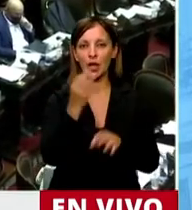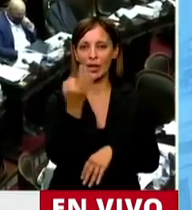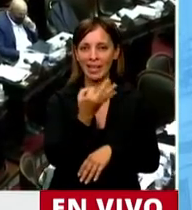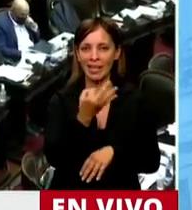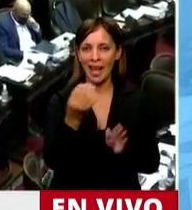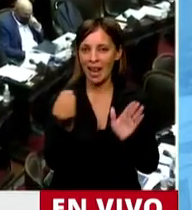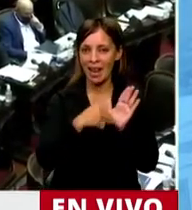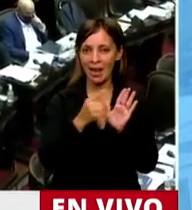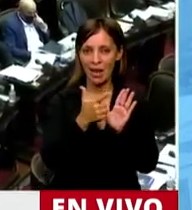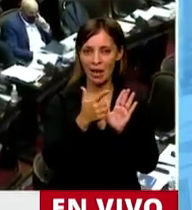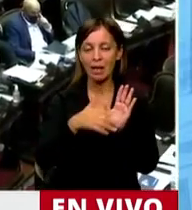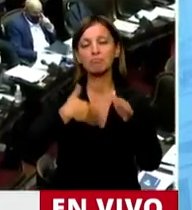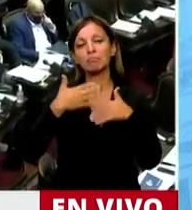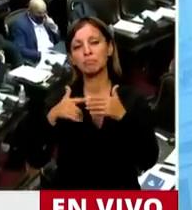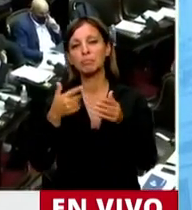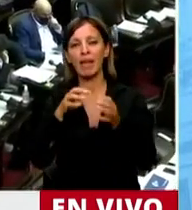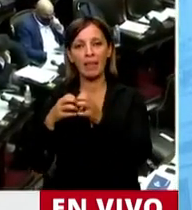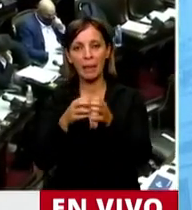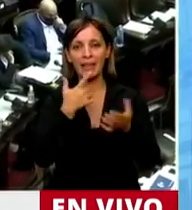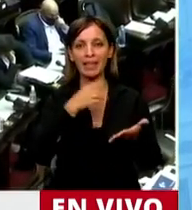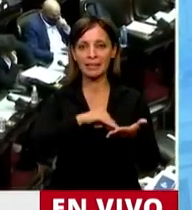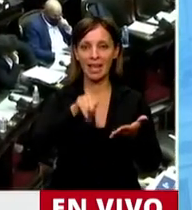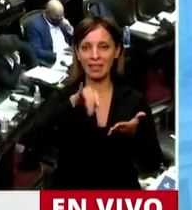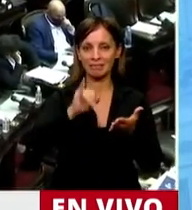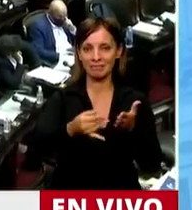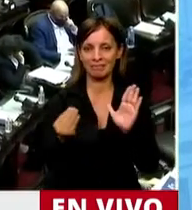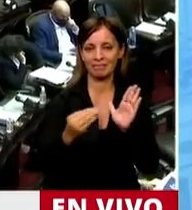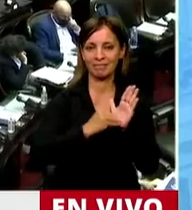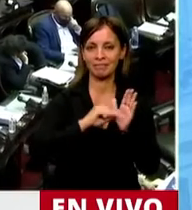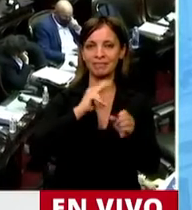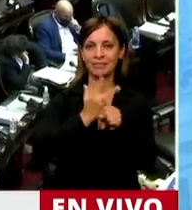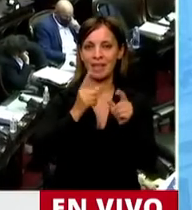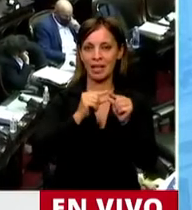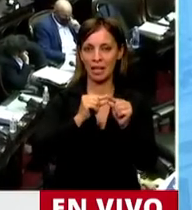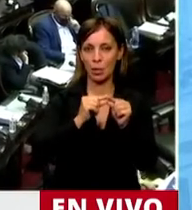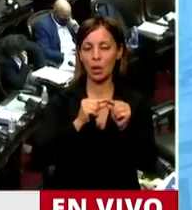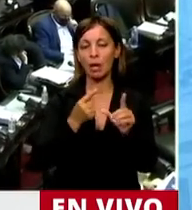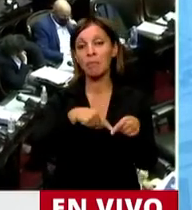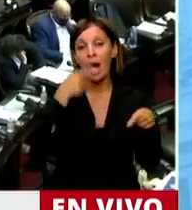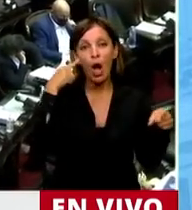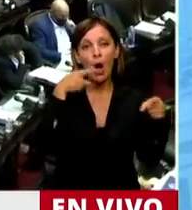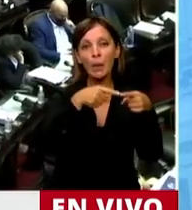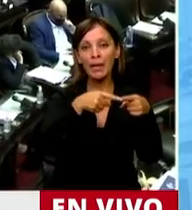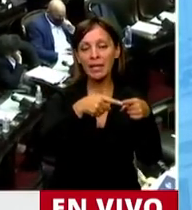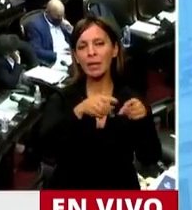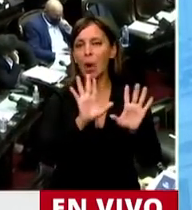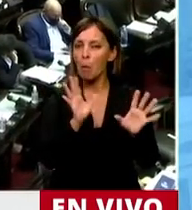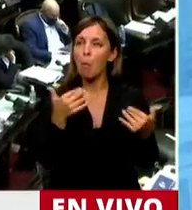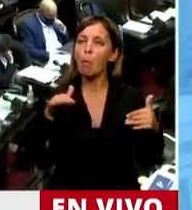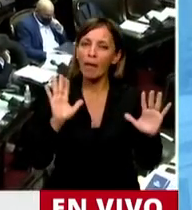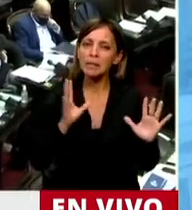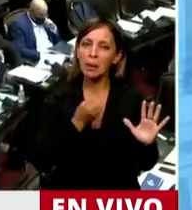agregó en el Senado, y lo que pretende, tal vez de buena fe, no estoy calificando